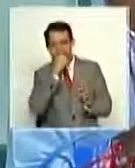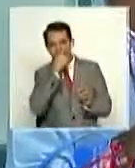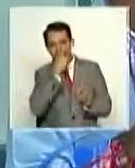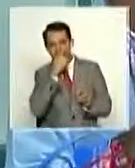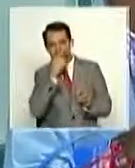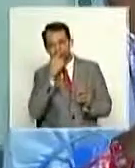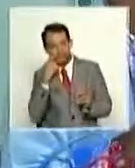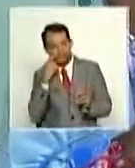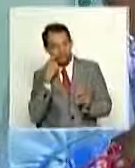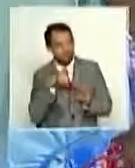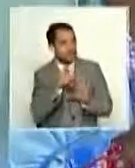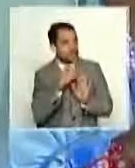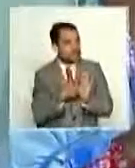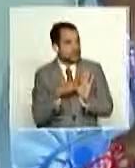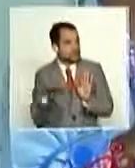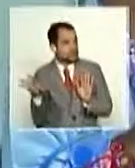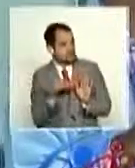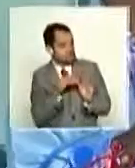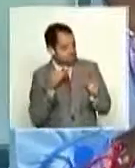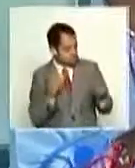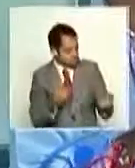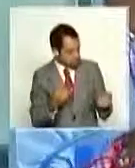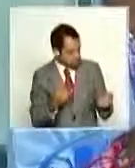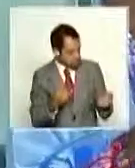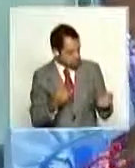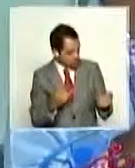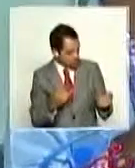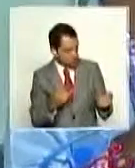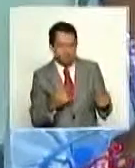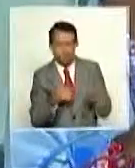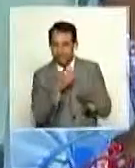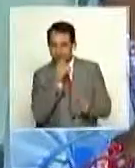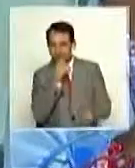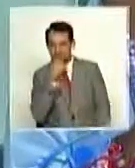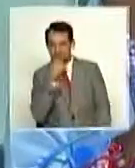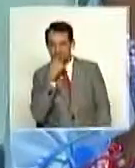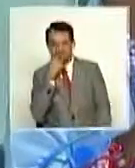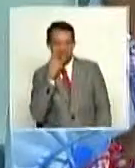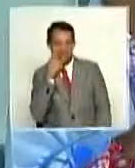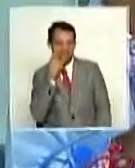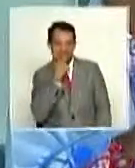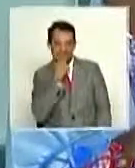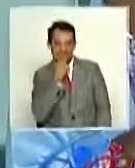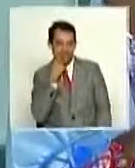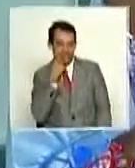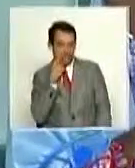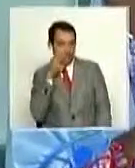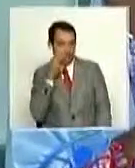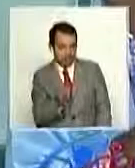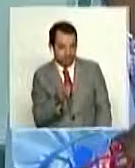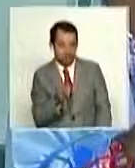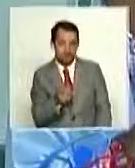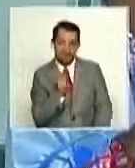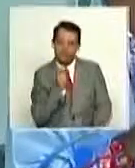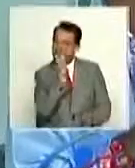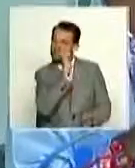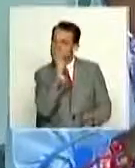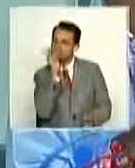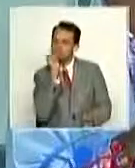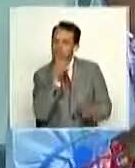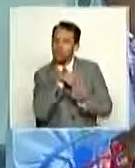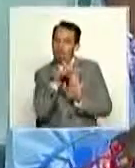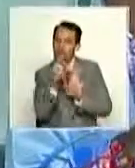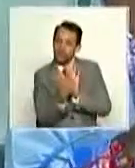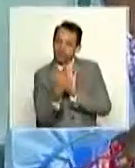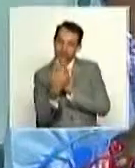los dientes y de los tejidos que están alrededor, que le permiten hacer un diagnóstico supremamente completo